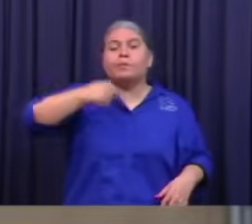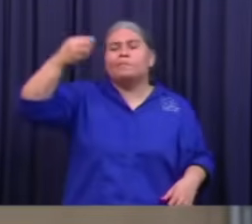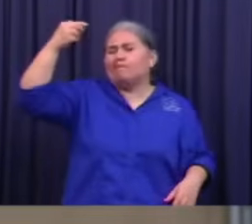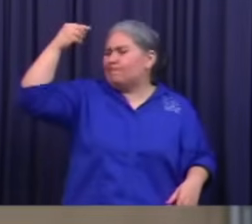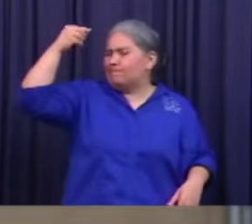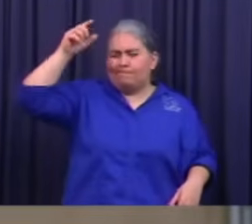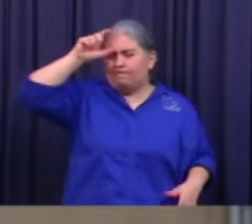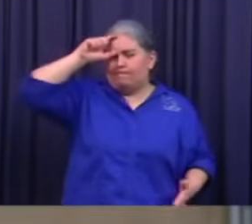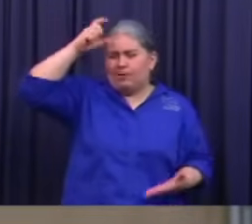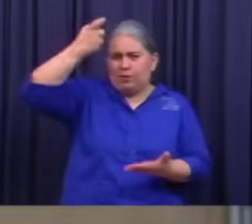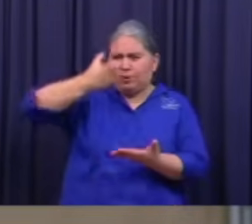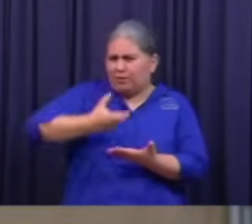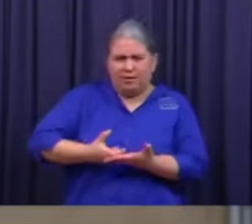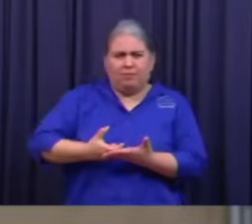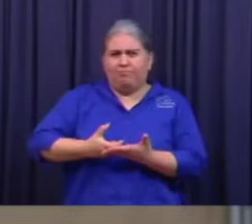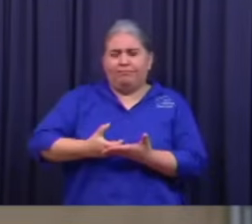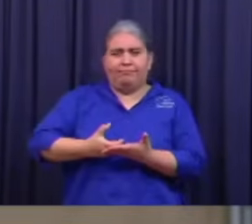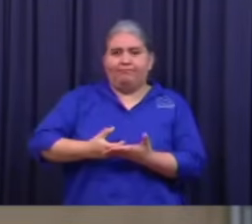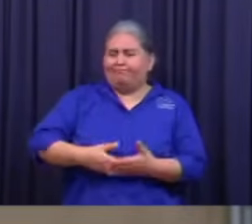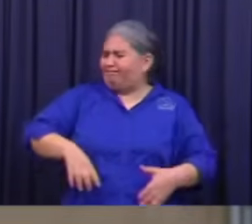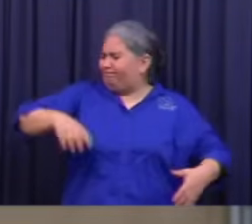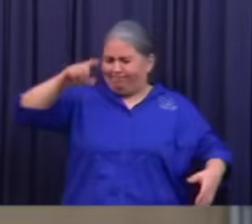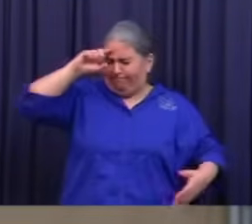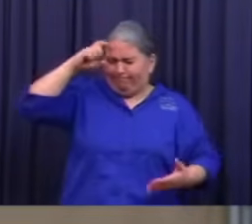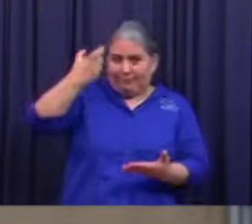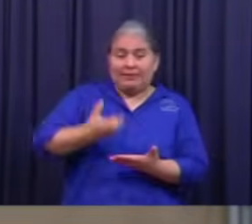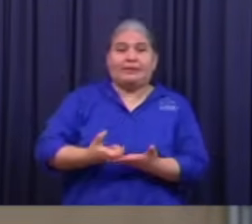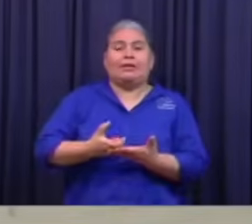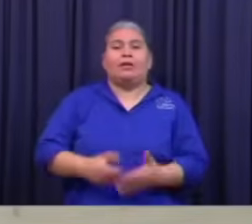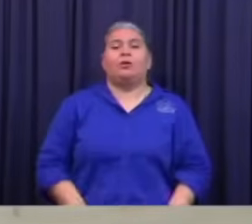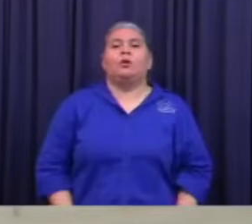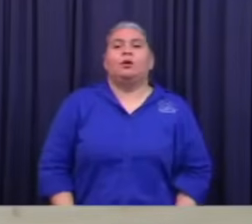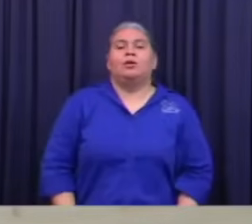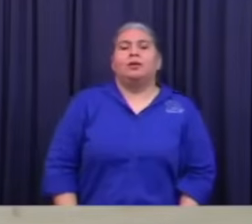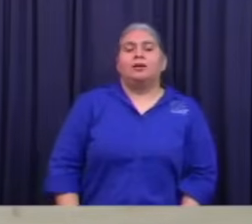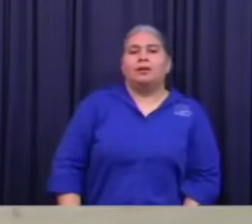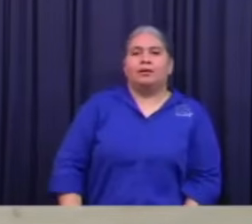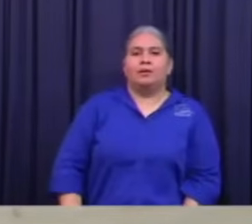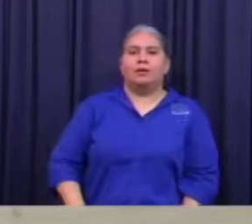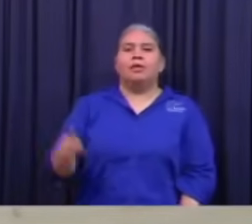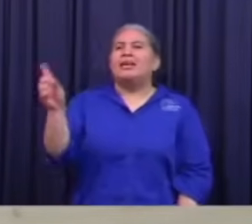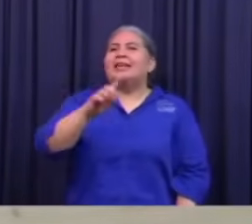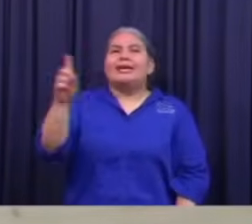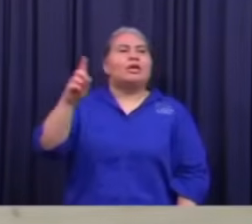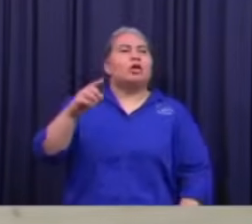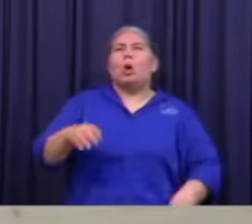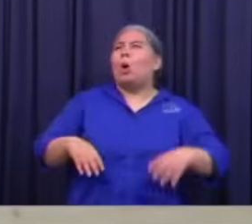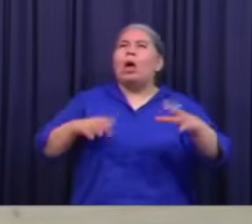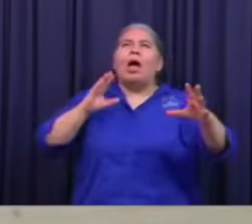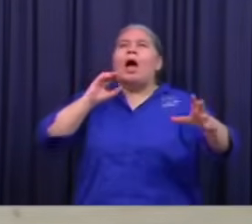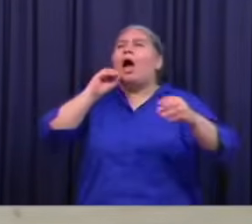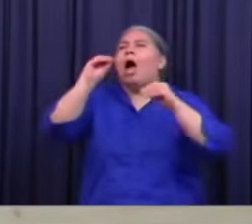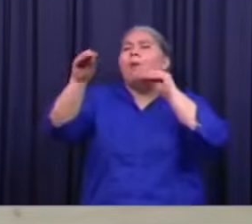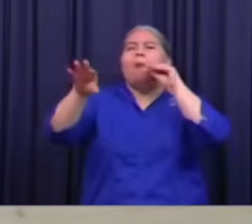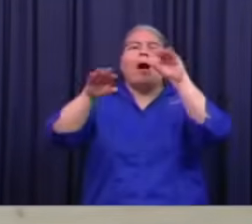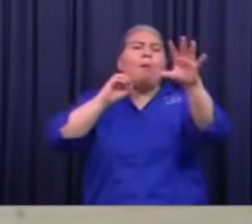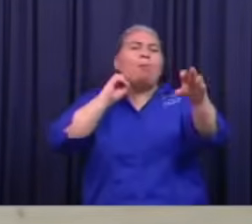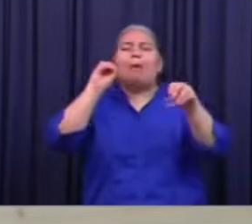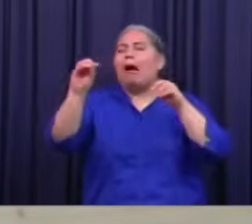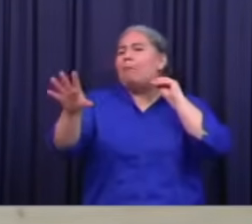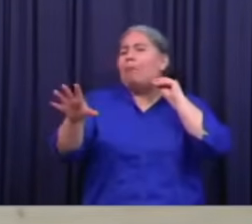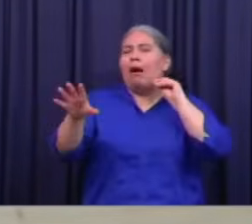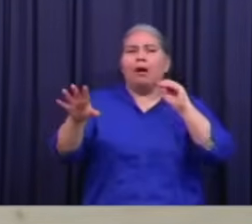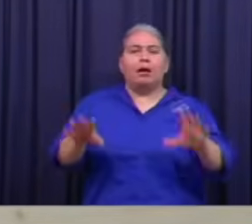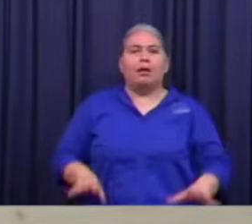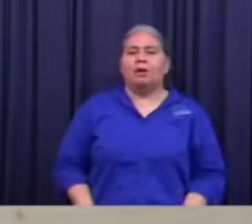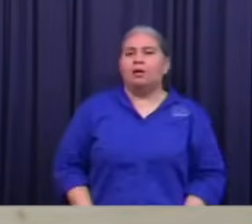con no es un decir porque nosotros los predicadores Tenemos un montón de muletas a veces para hablar a